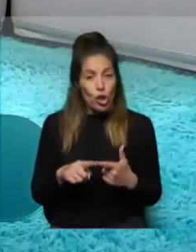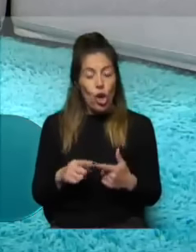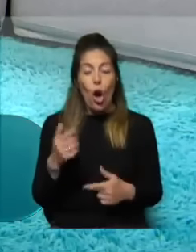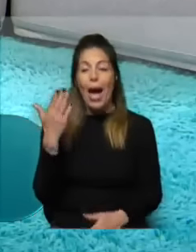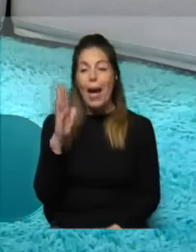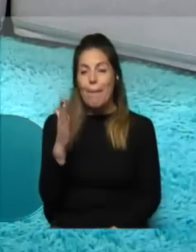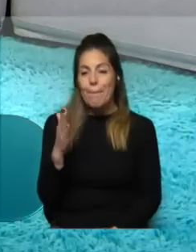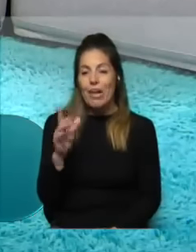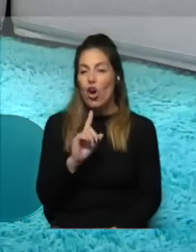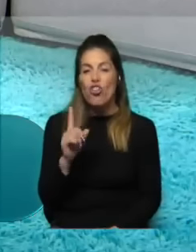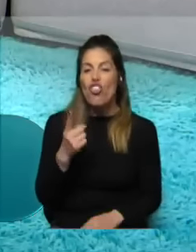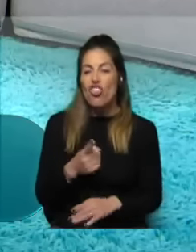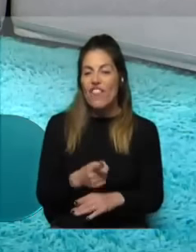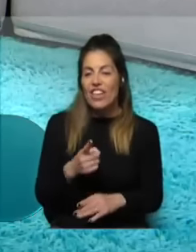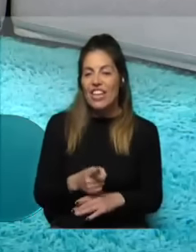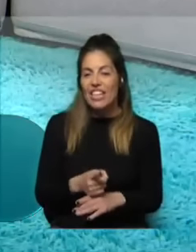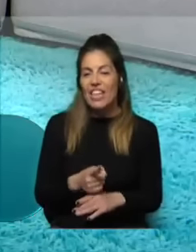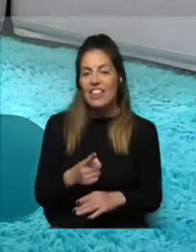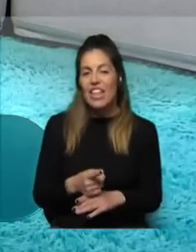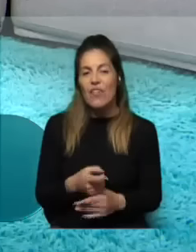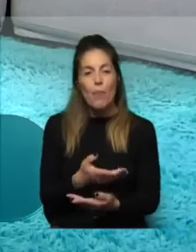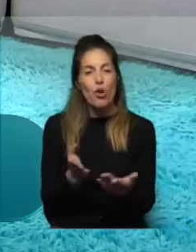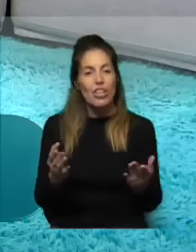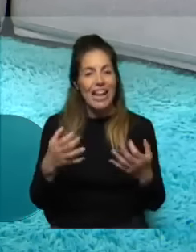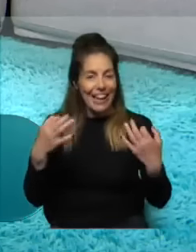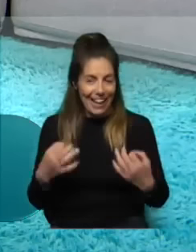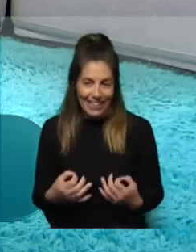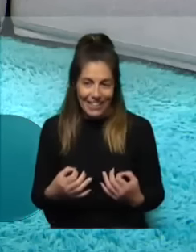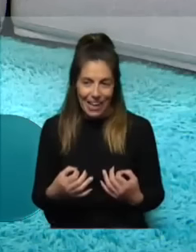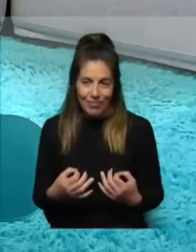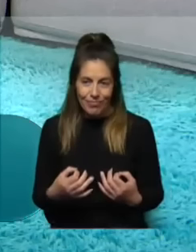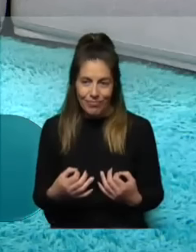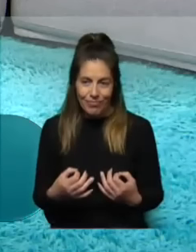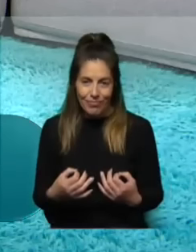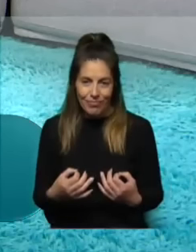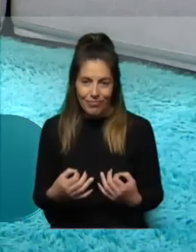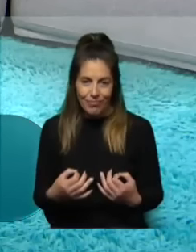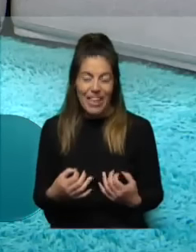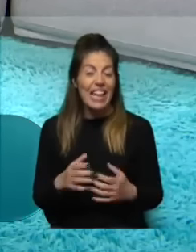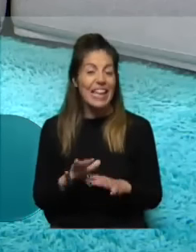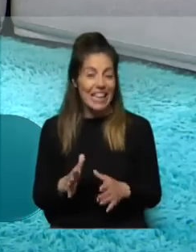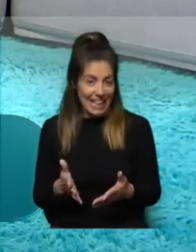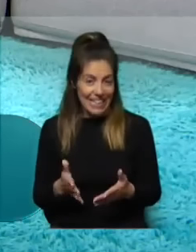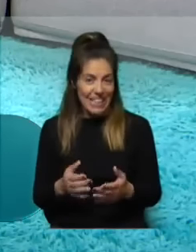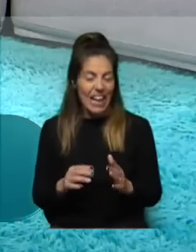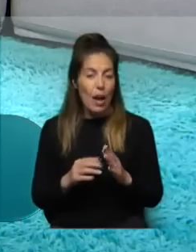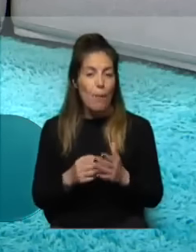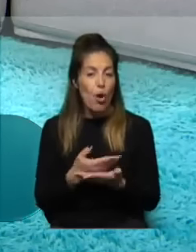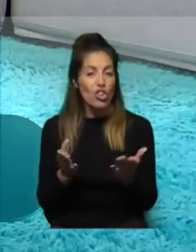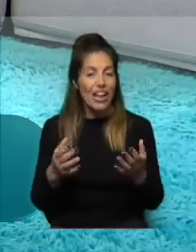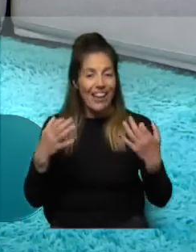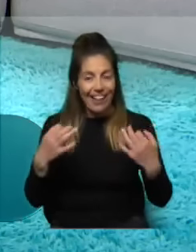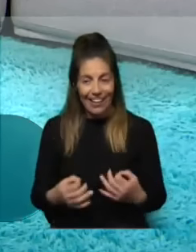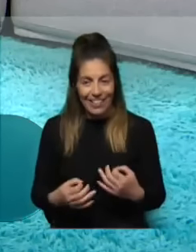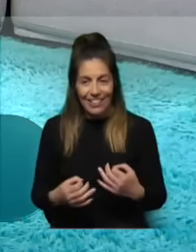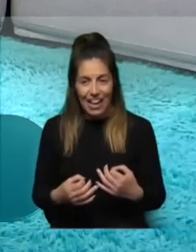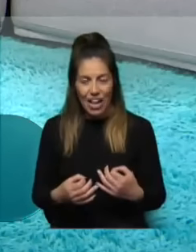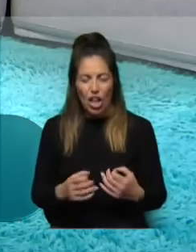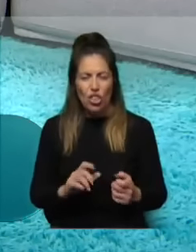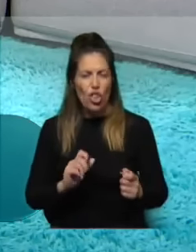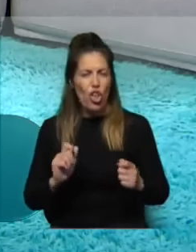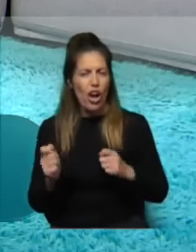espejos no deberían, o sea, deben reflejar la realidad tal cual es. Entonces, ¿qué significa reflejar la realidad tal cual es? Toda distorsión